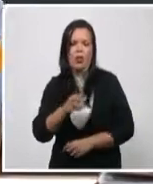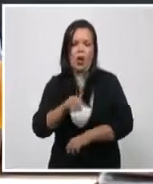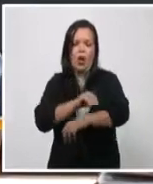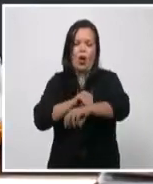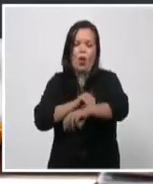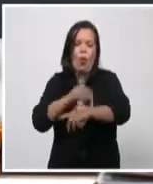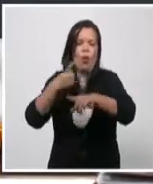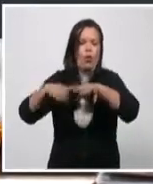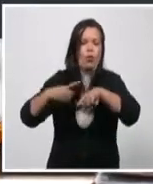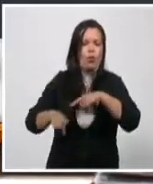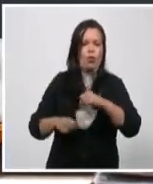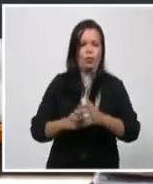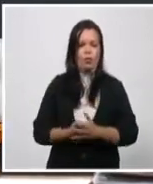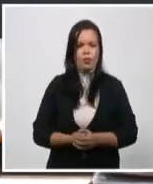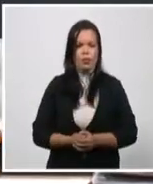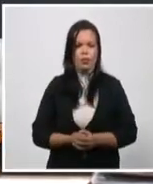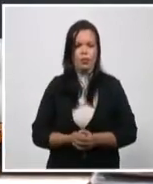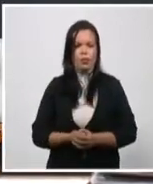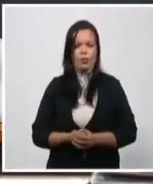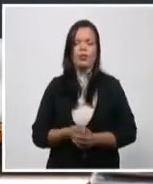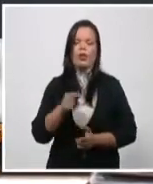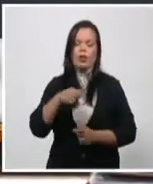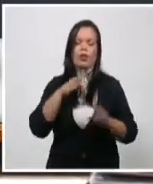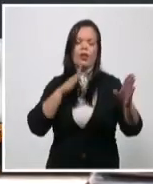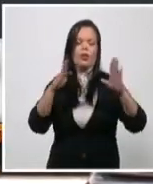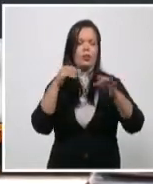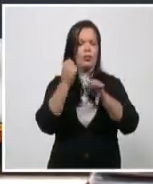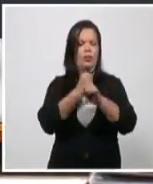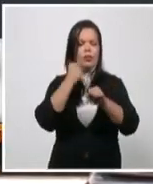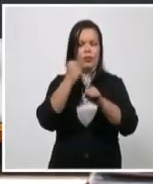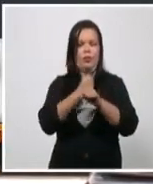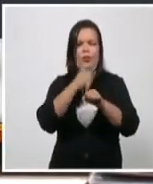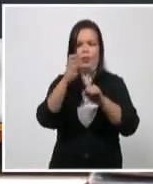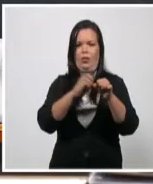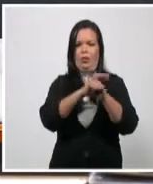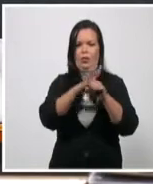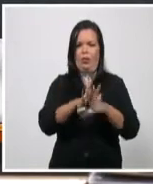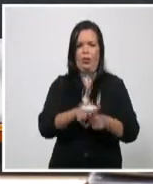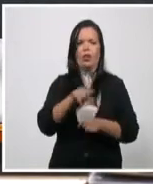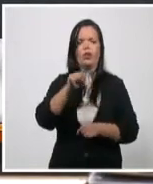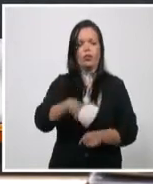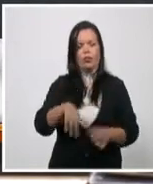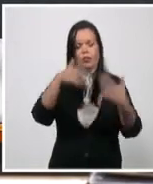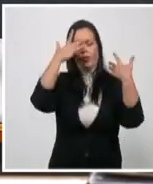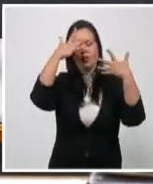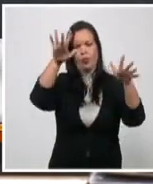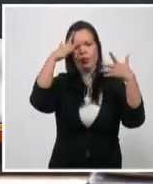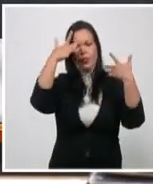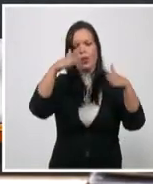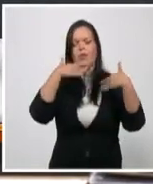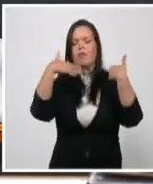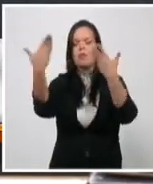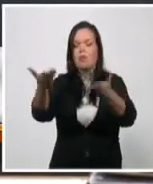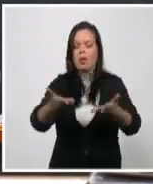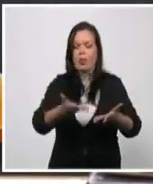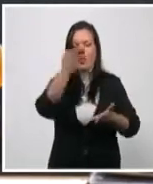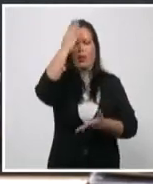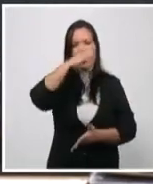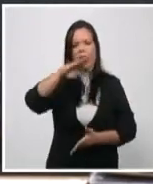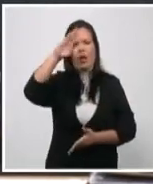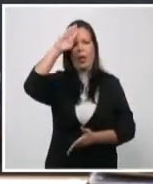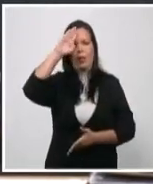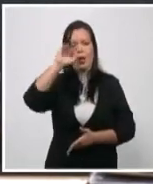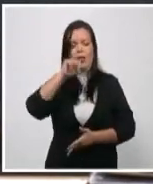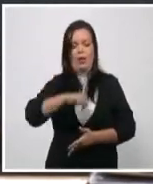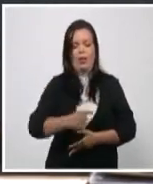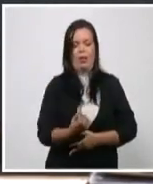del Enfrentamiento a la Pandemia de la COVID-19, nos satisface dar la bienvenida a la patria a la primera de las dos